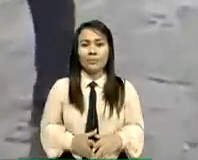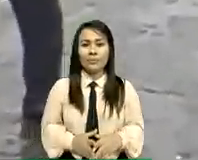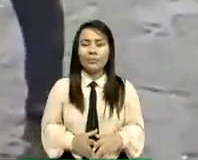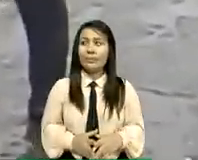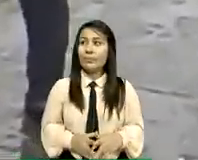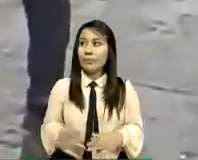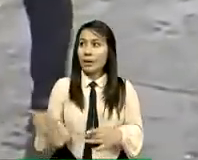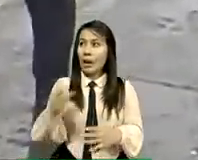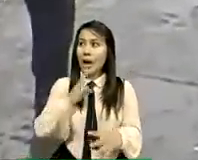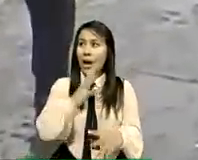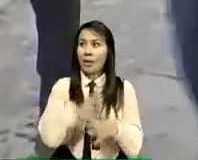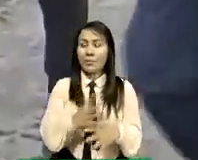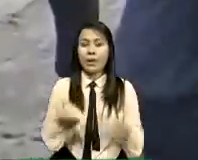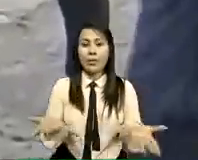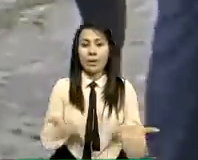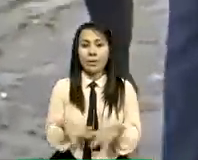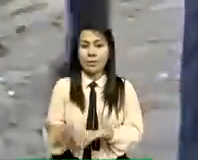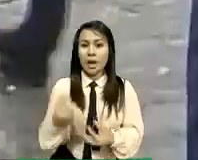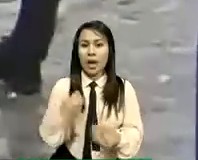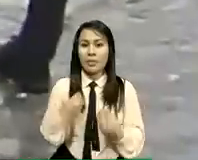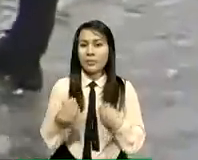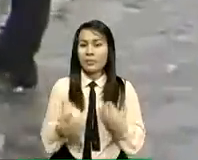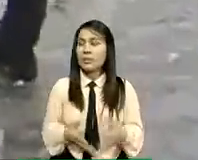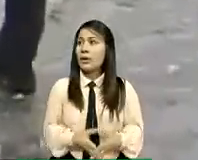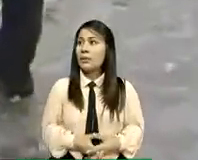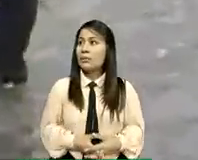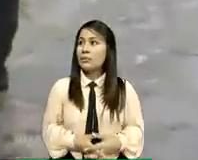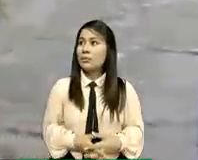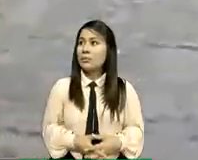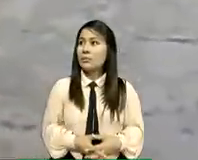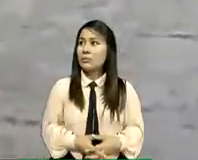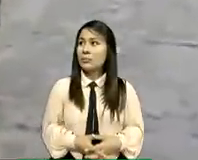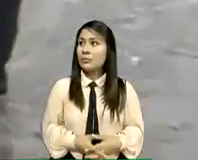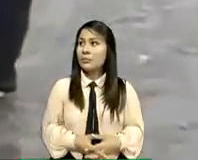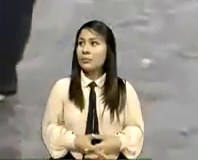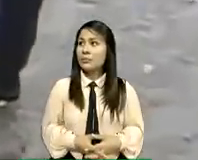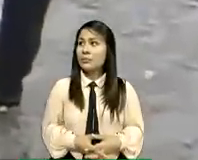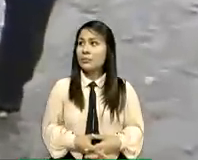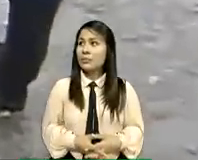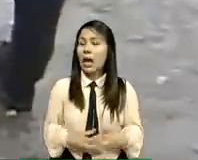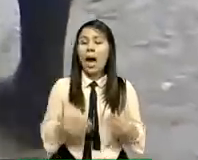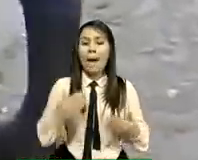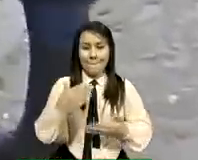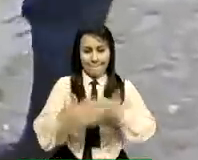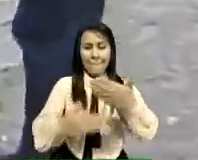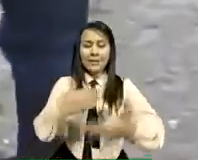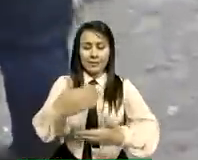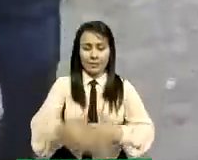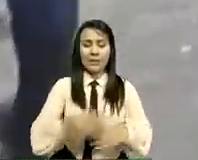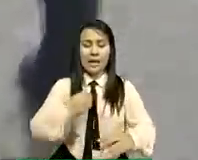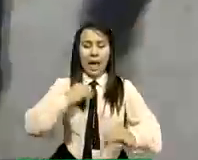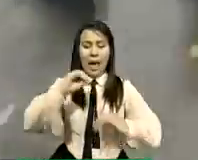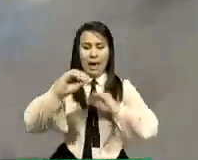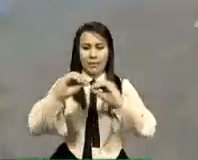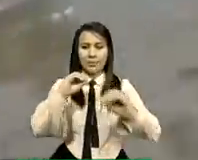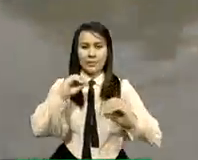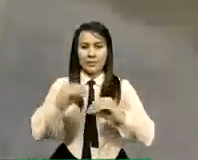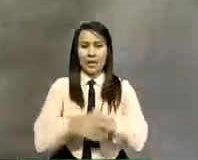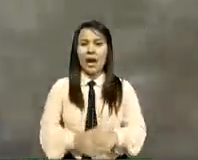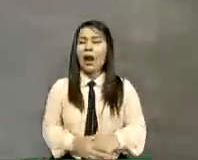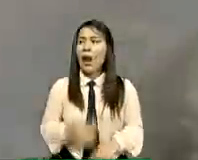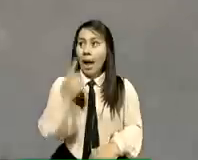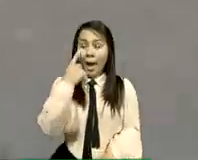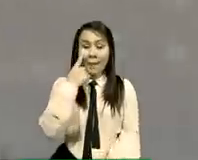está aglomerada, que está generando malestar en este sector. Y más adelante nosotros vamos a